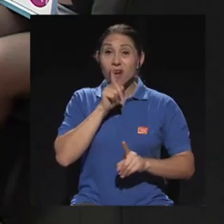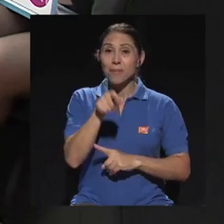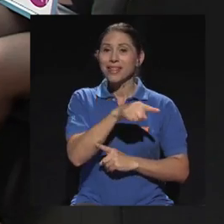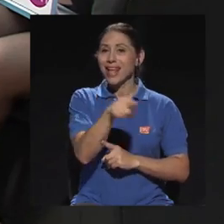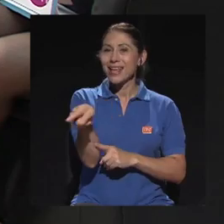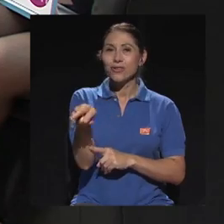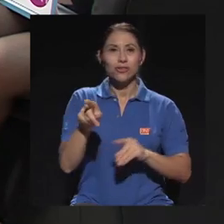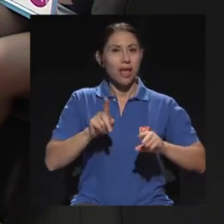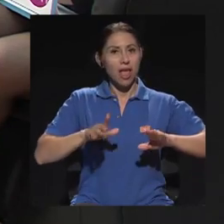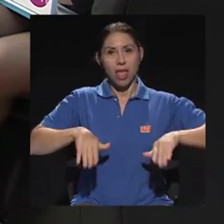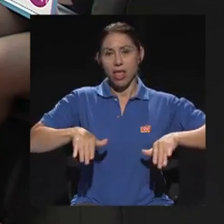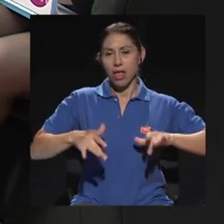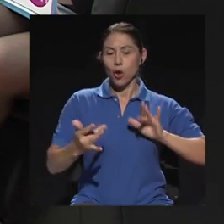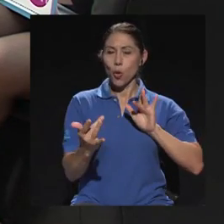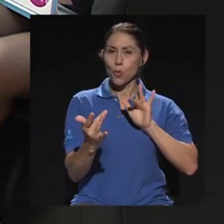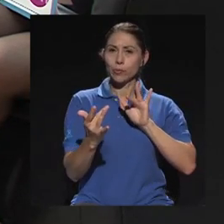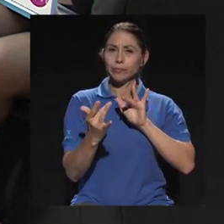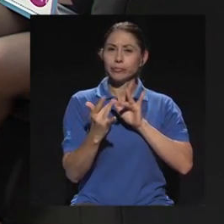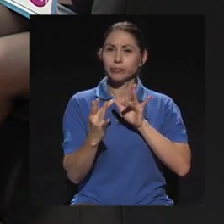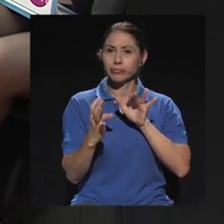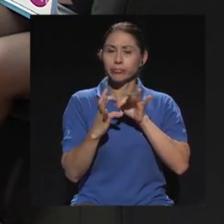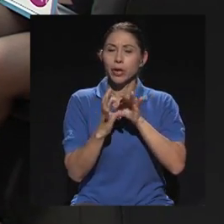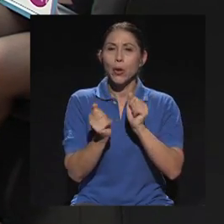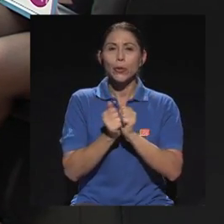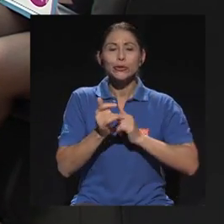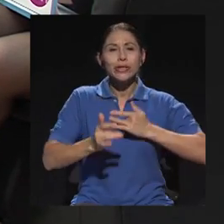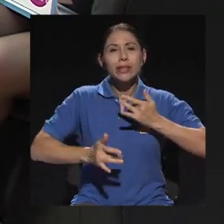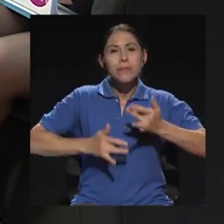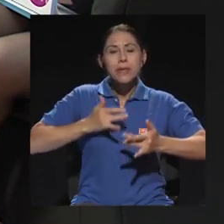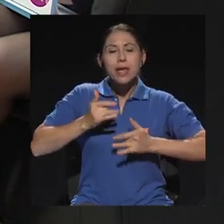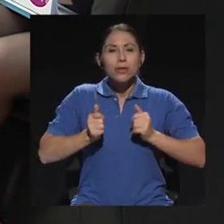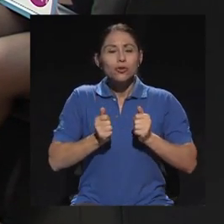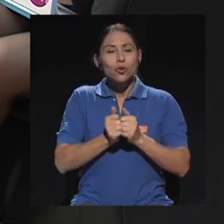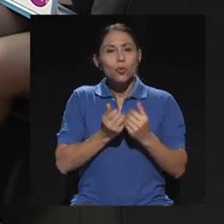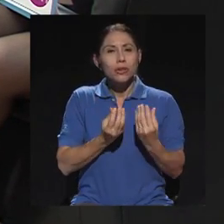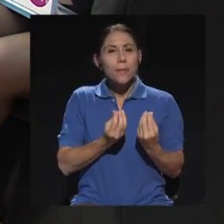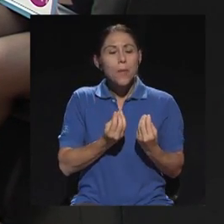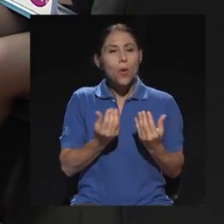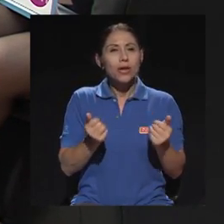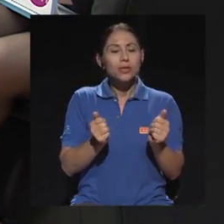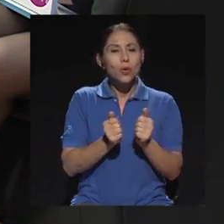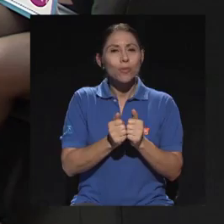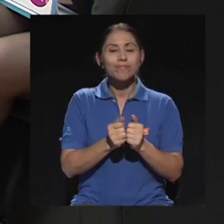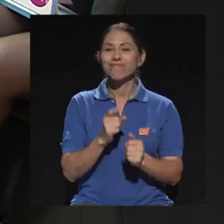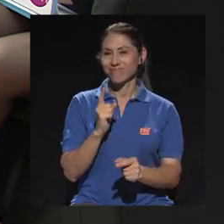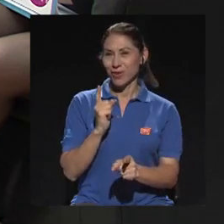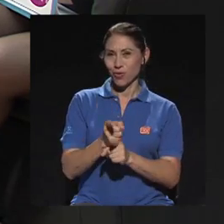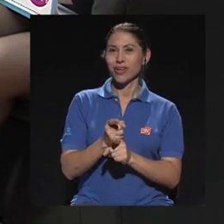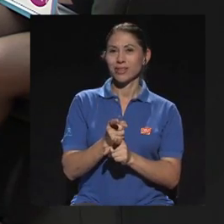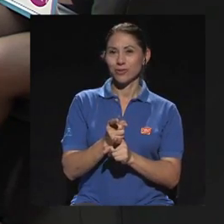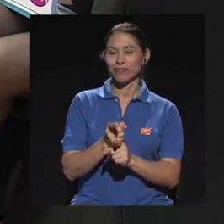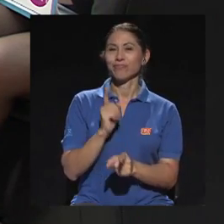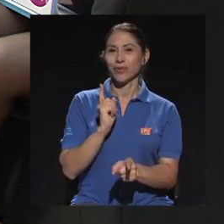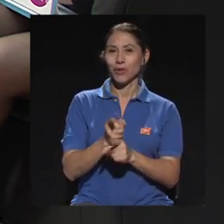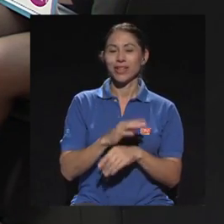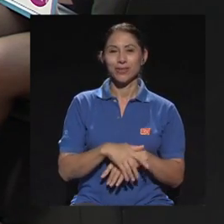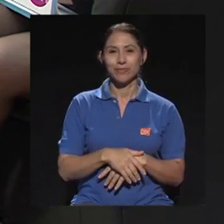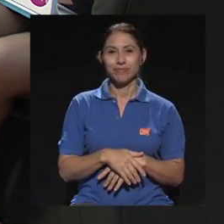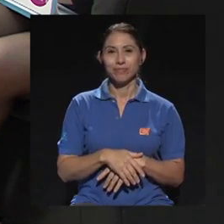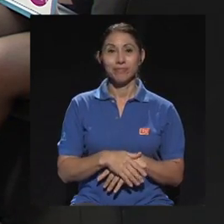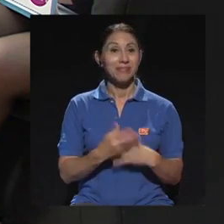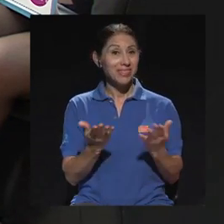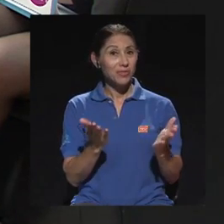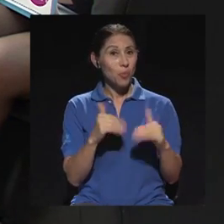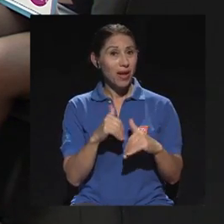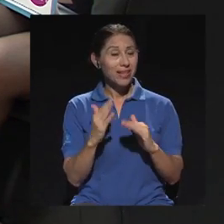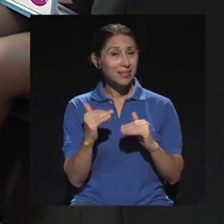una conexión con la parte de sus sentimientos, de Correcto. Sus temores, de sus... De, Correcto. De sus ¿verdad?